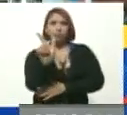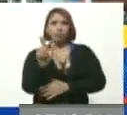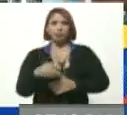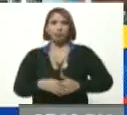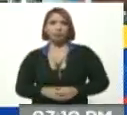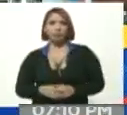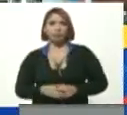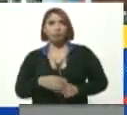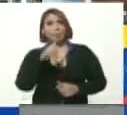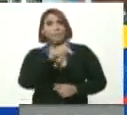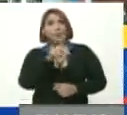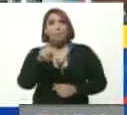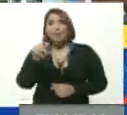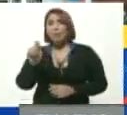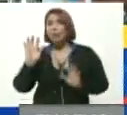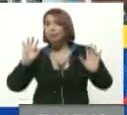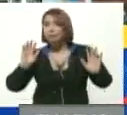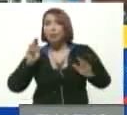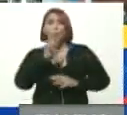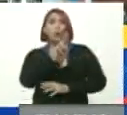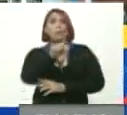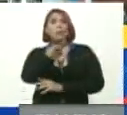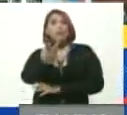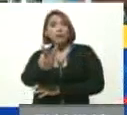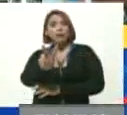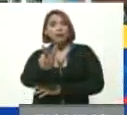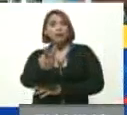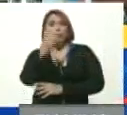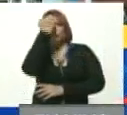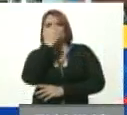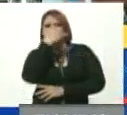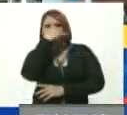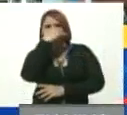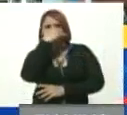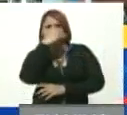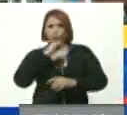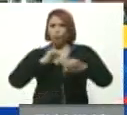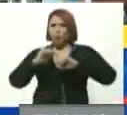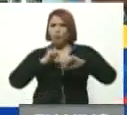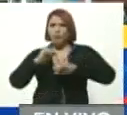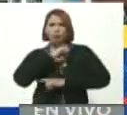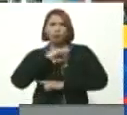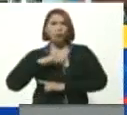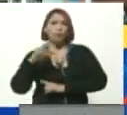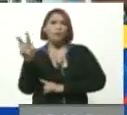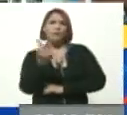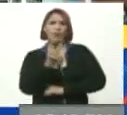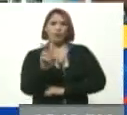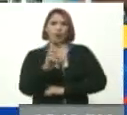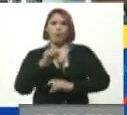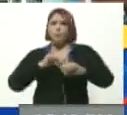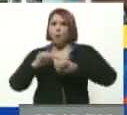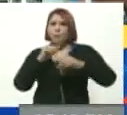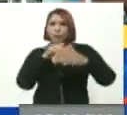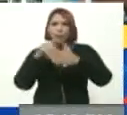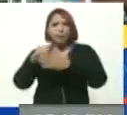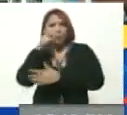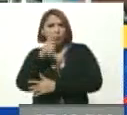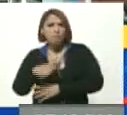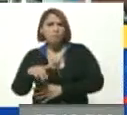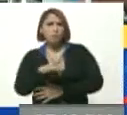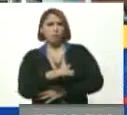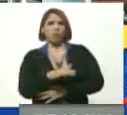por el PPT, por la UPB, por los Tupamaros, por el Movimiento Somos Venezuela, por el Movimiento Electoral del Pueblo,